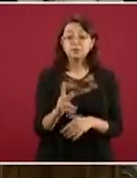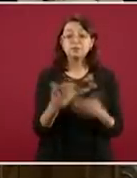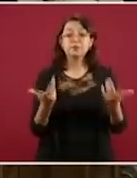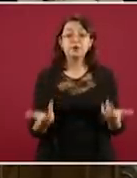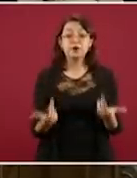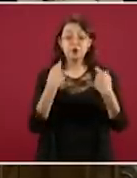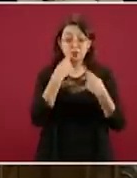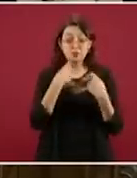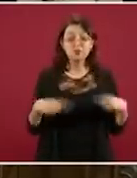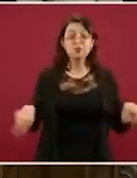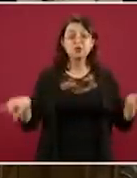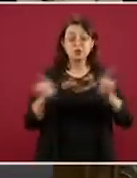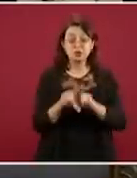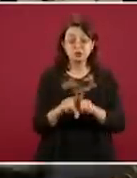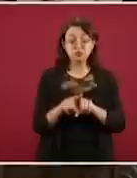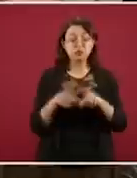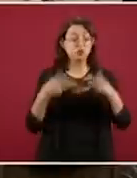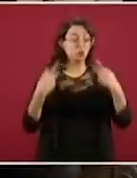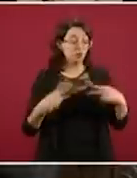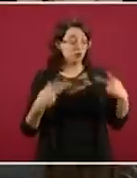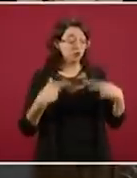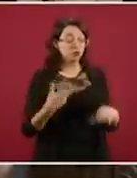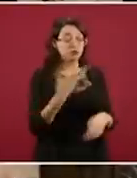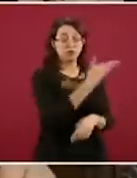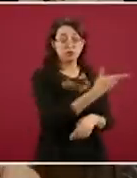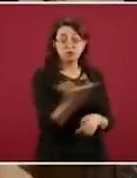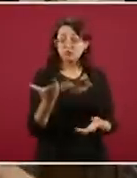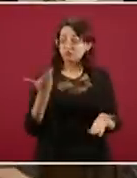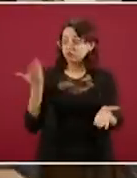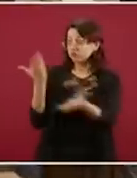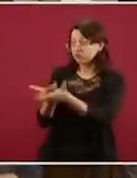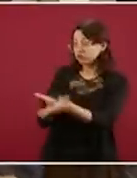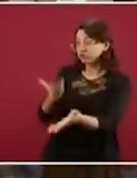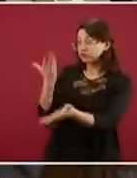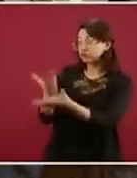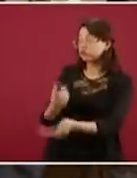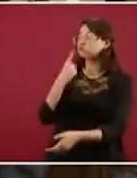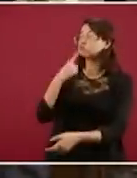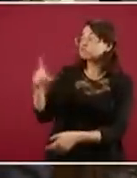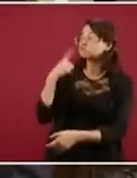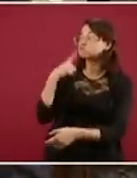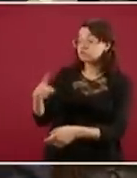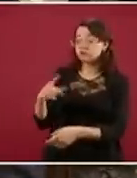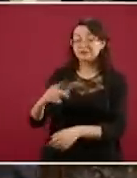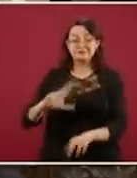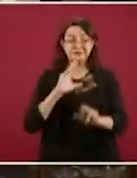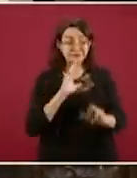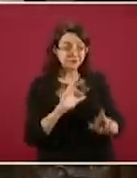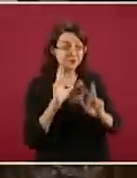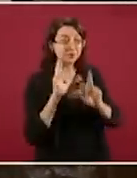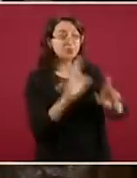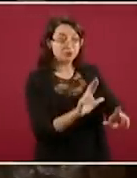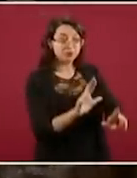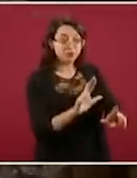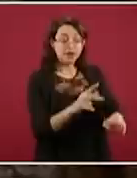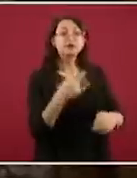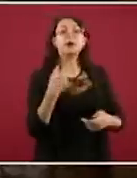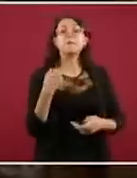estas demandas que abarcan a mucha población, tenemos también que atender las